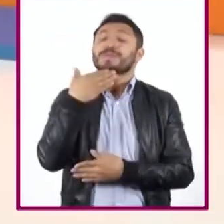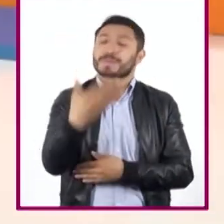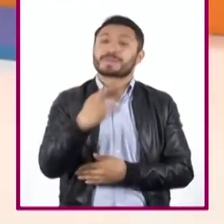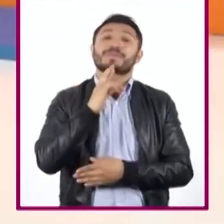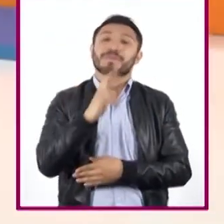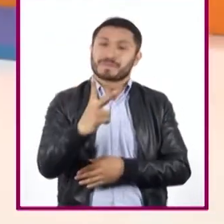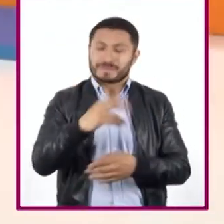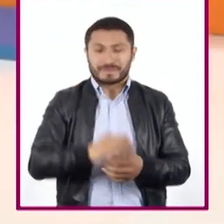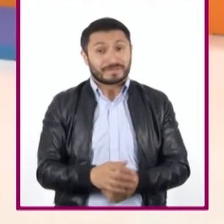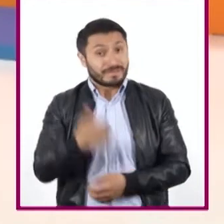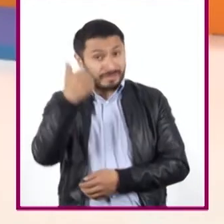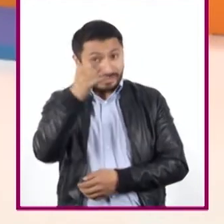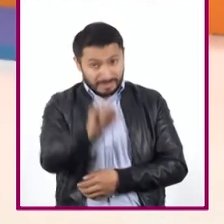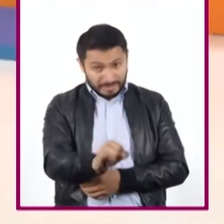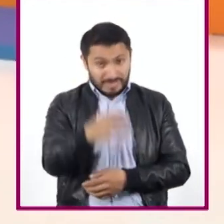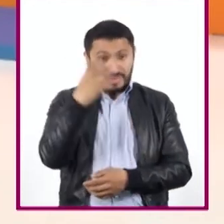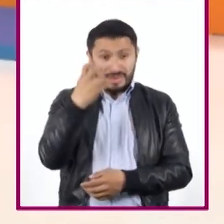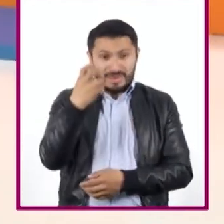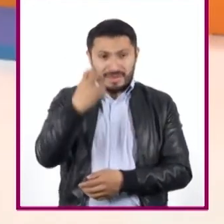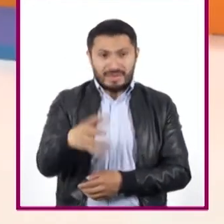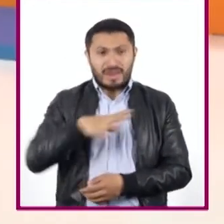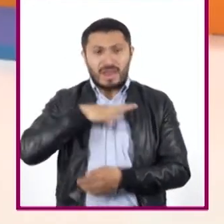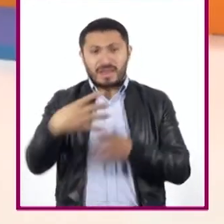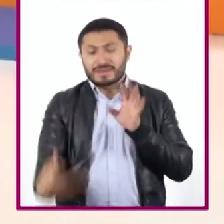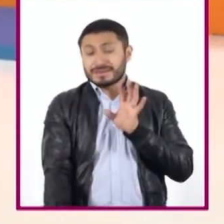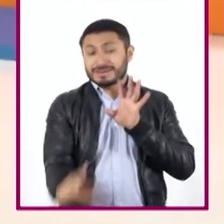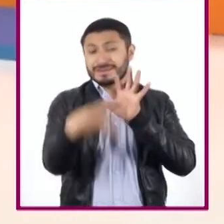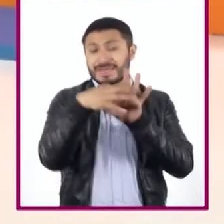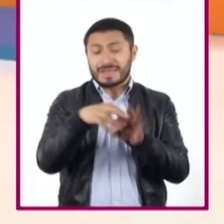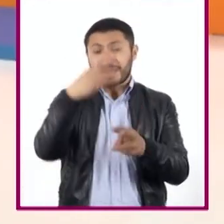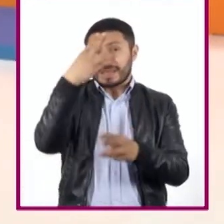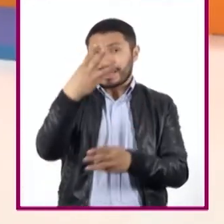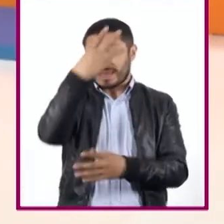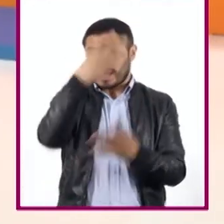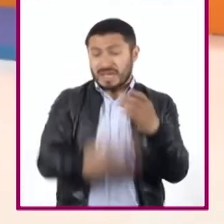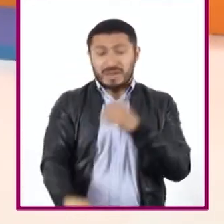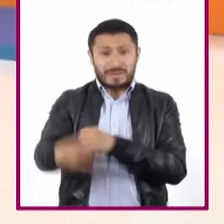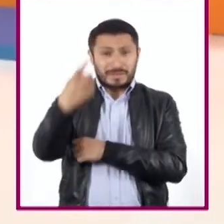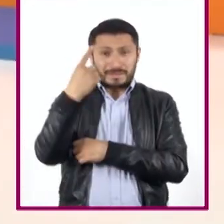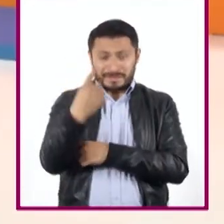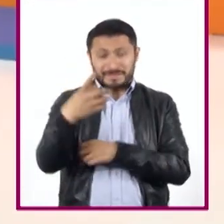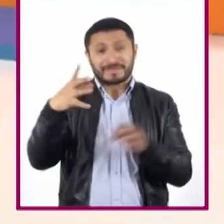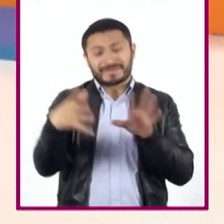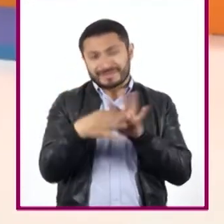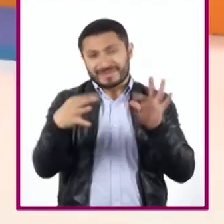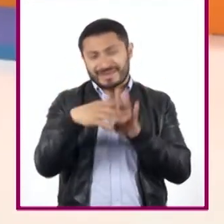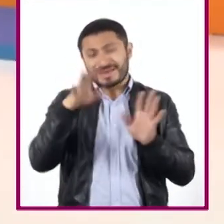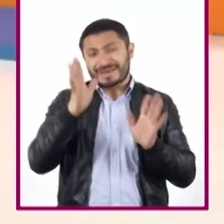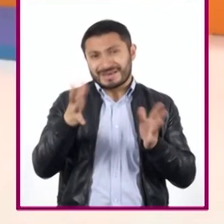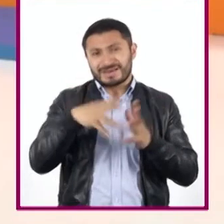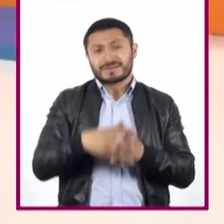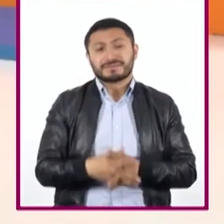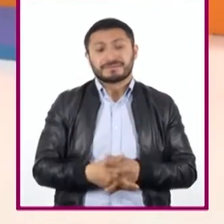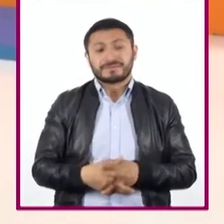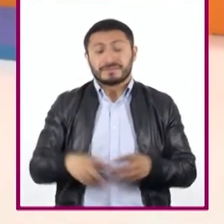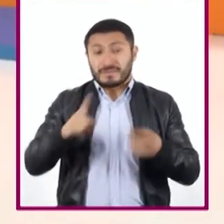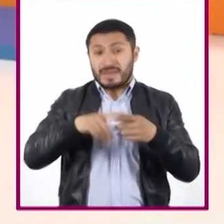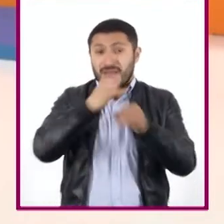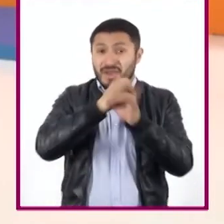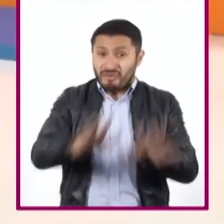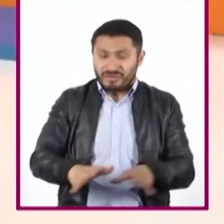De esta manera, lo anterior tiene que ver con los tres conceptos que se explicaron: